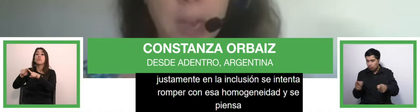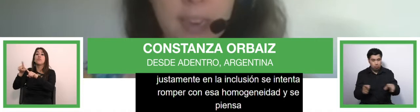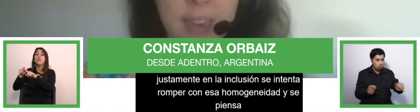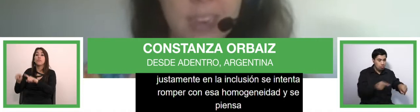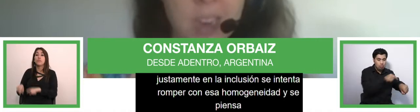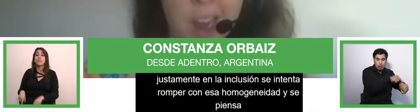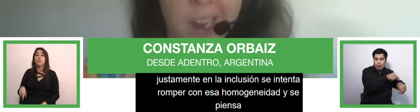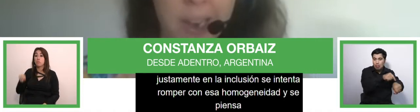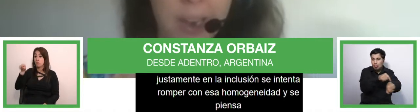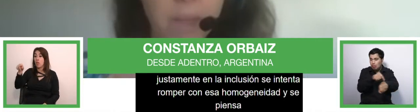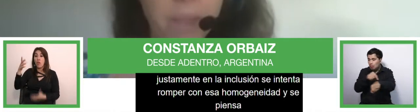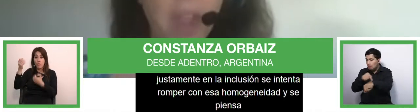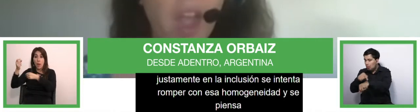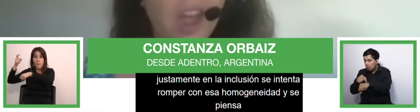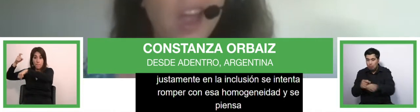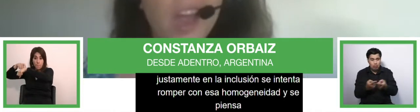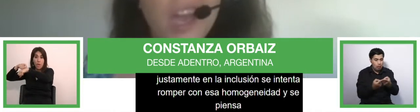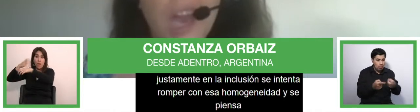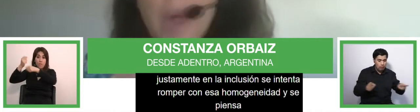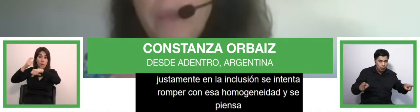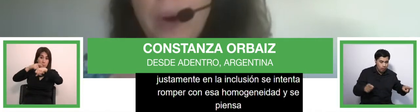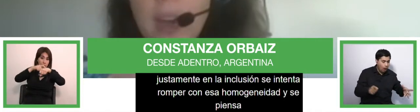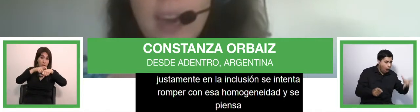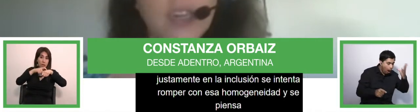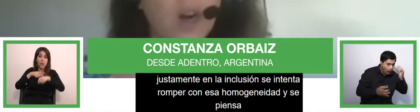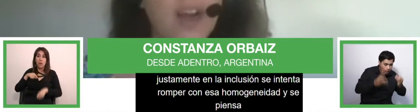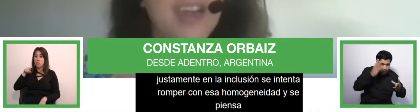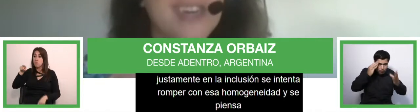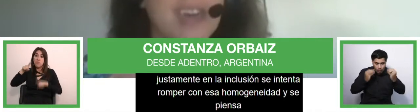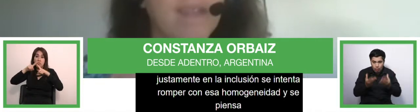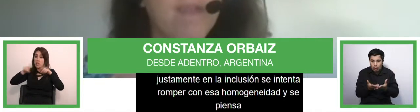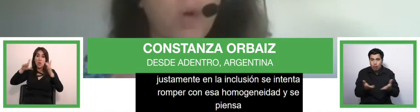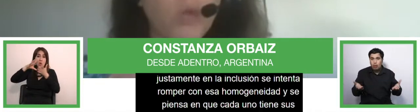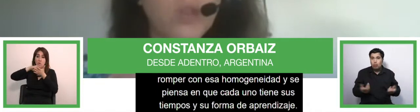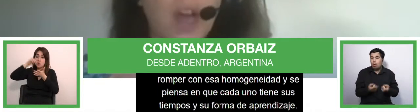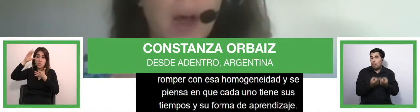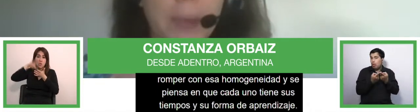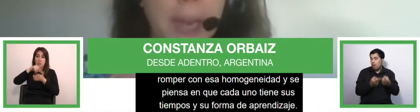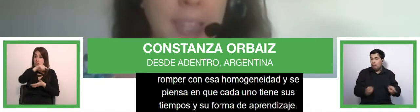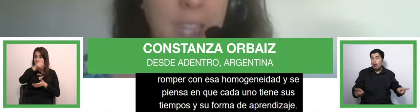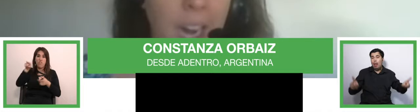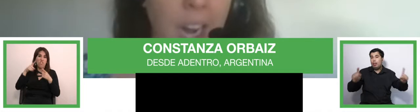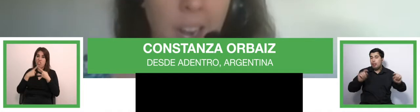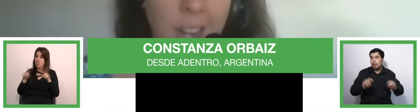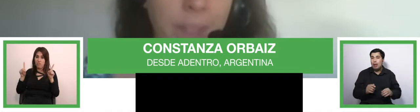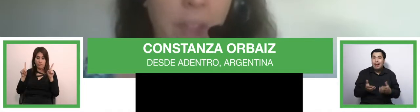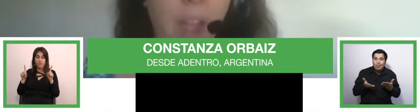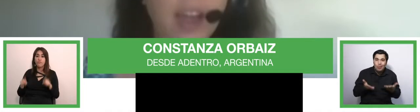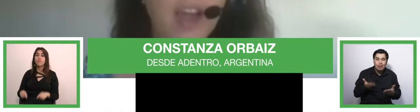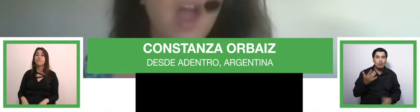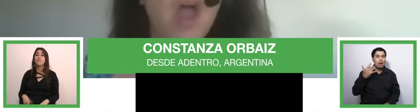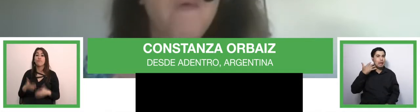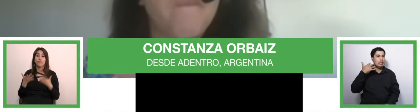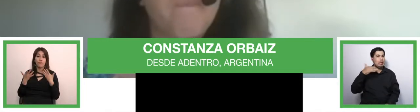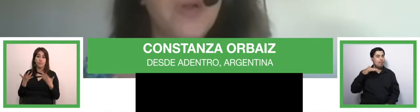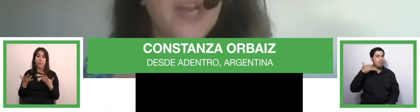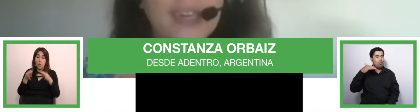de aprendizaje. Y es por ello que es fundamental